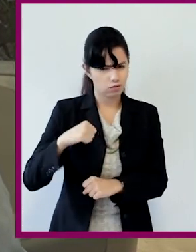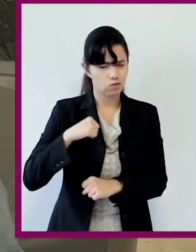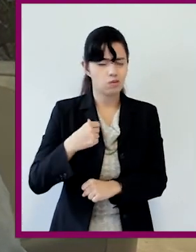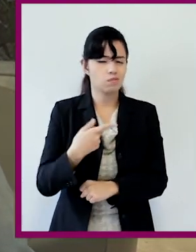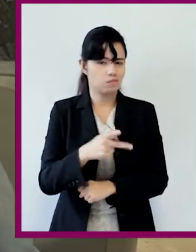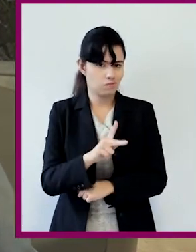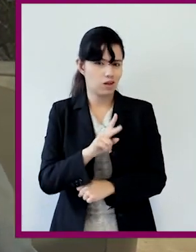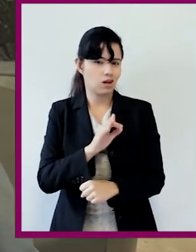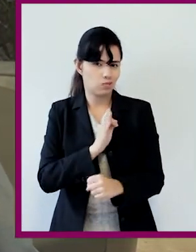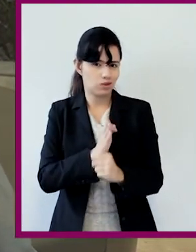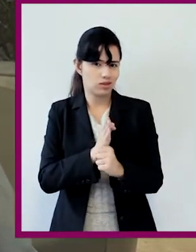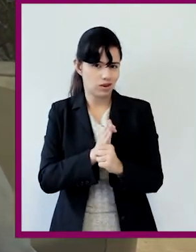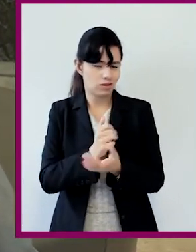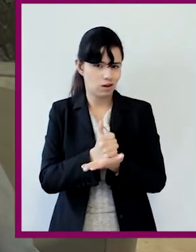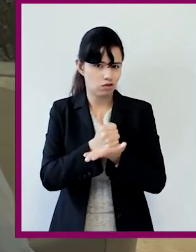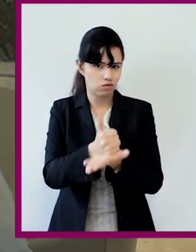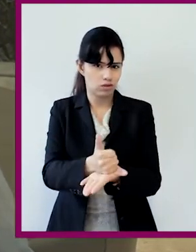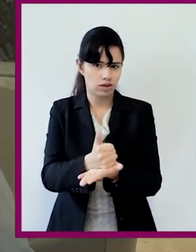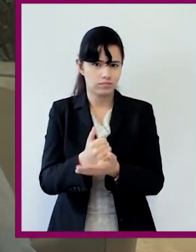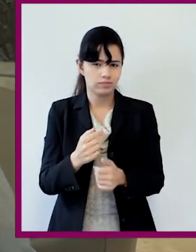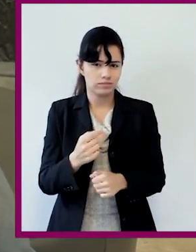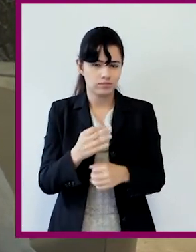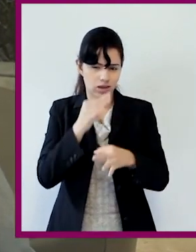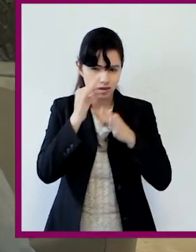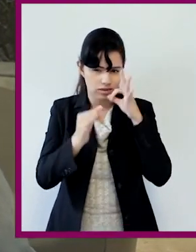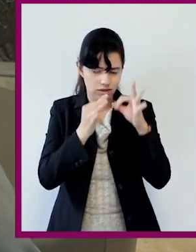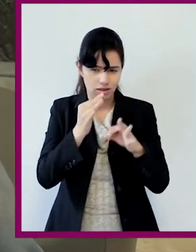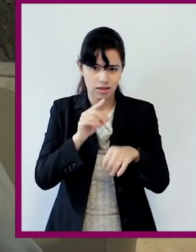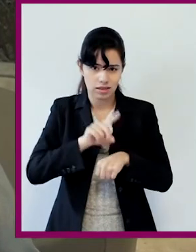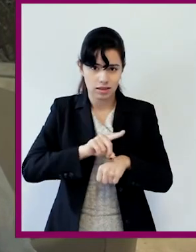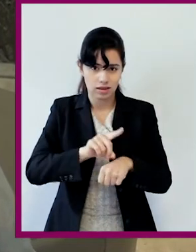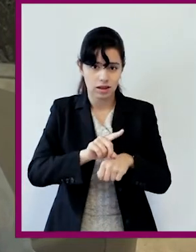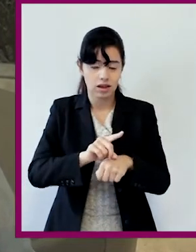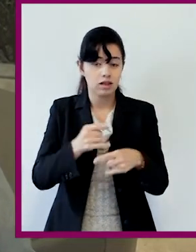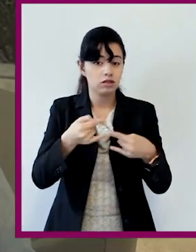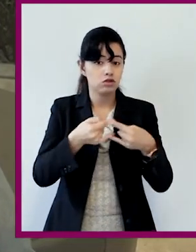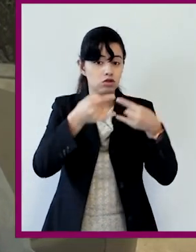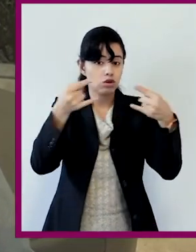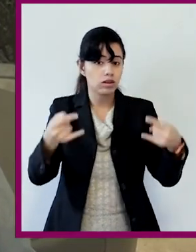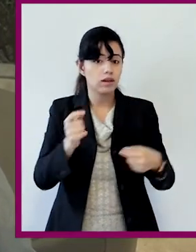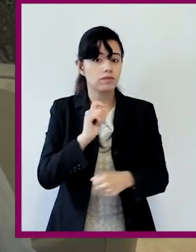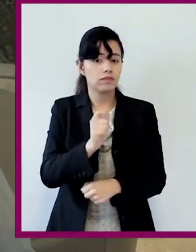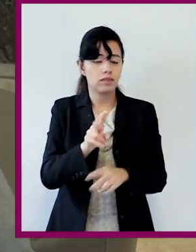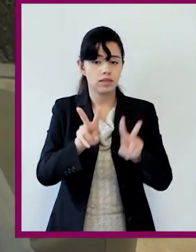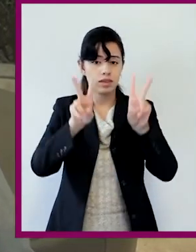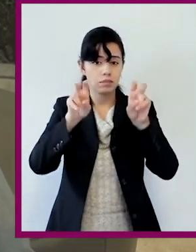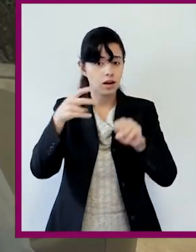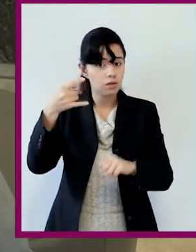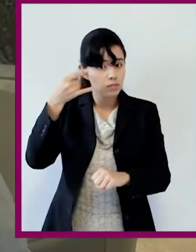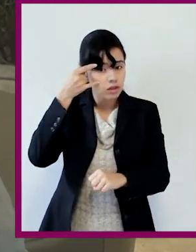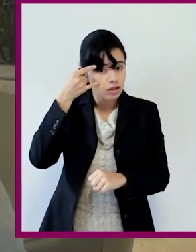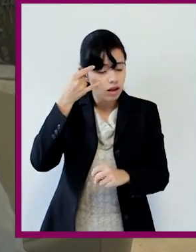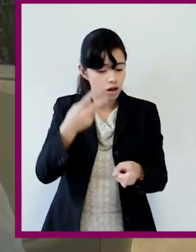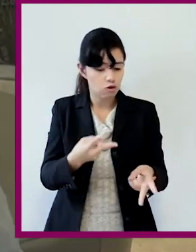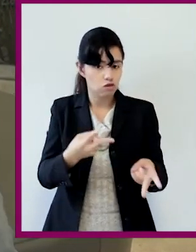antiguo, pero muy vigente. Es noticia de todos los días. Vamos a revisar la historia de la piratería,